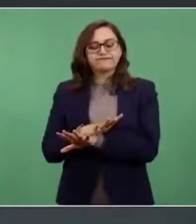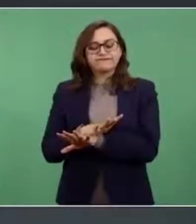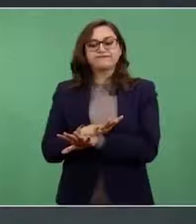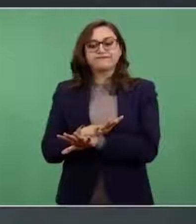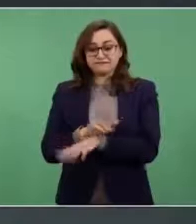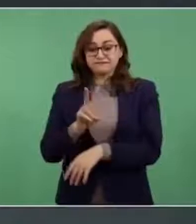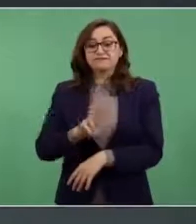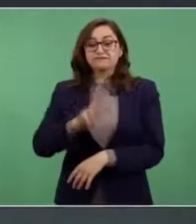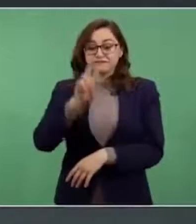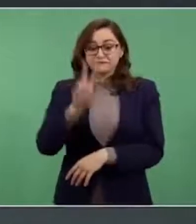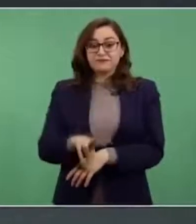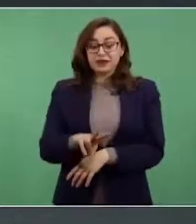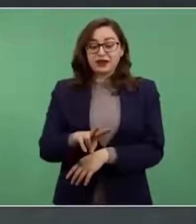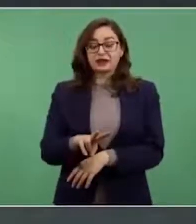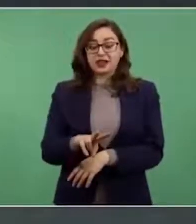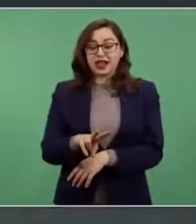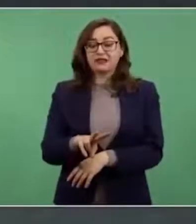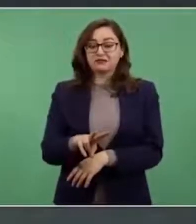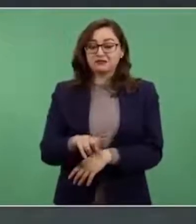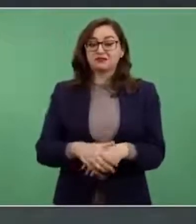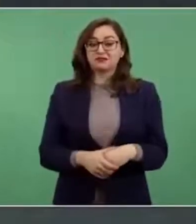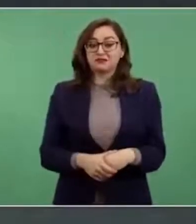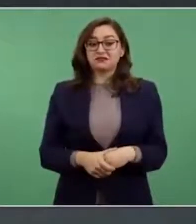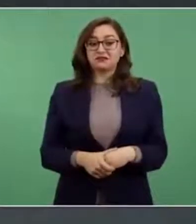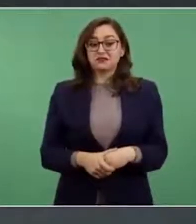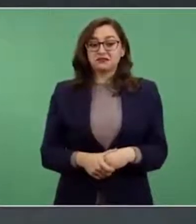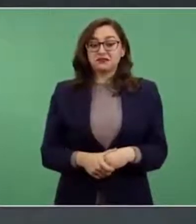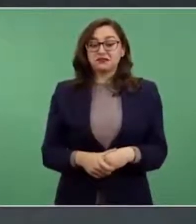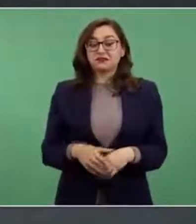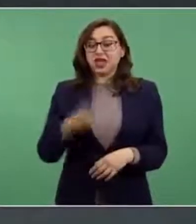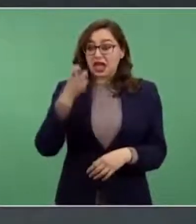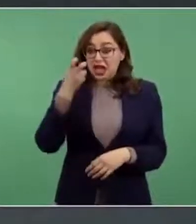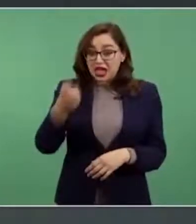es lo más cercano a